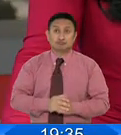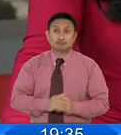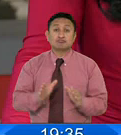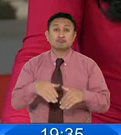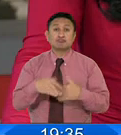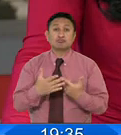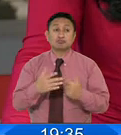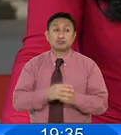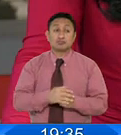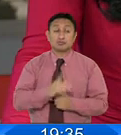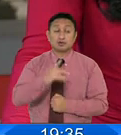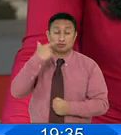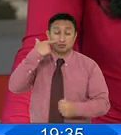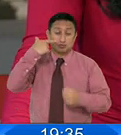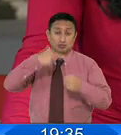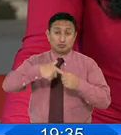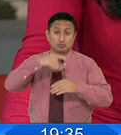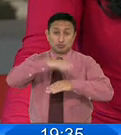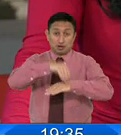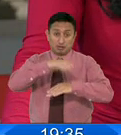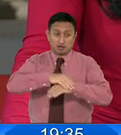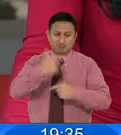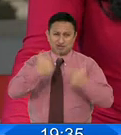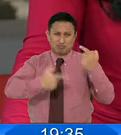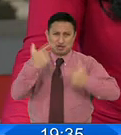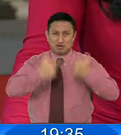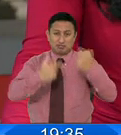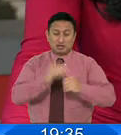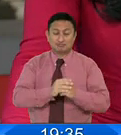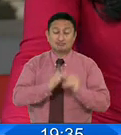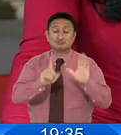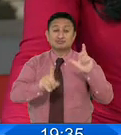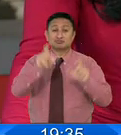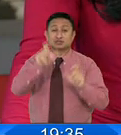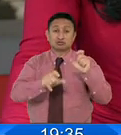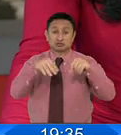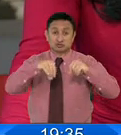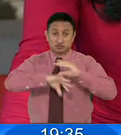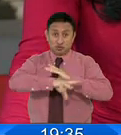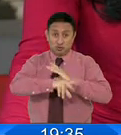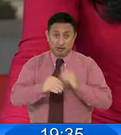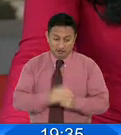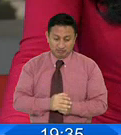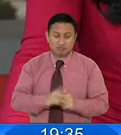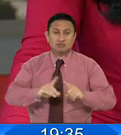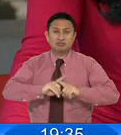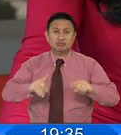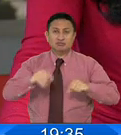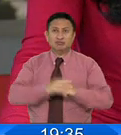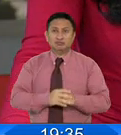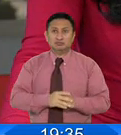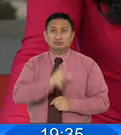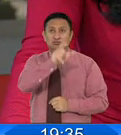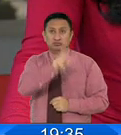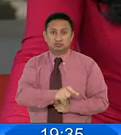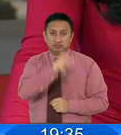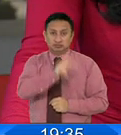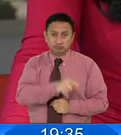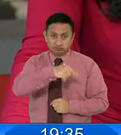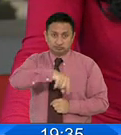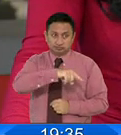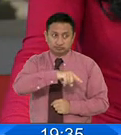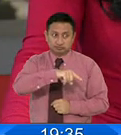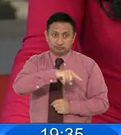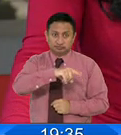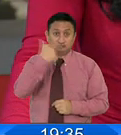en una gasolinera de Quevedo. Al menos 6 delincuentes intentaron robar y aparentemente acabar con la vida de quienes estaban en una estación